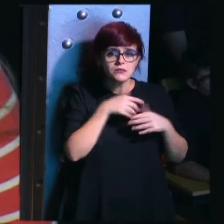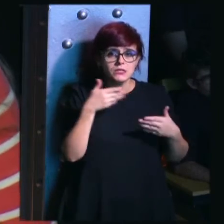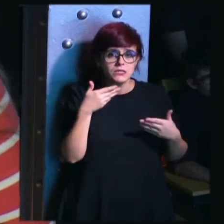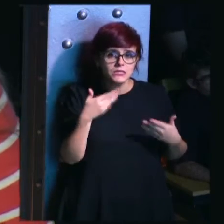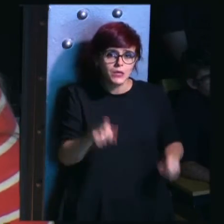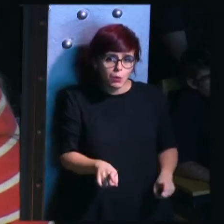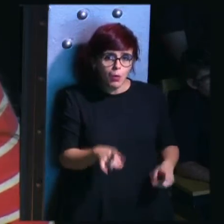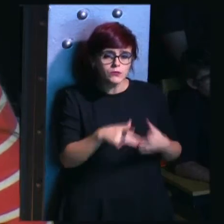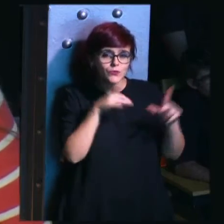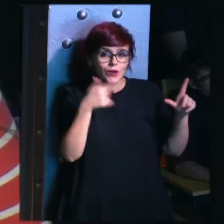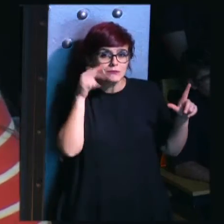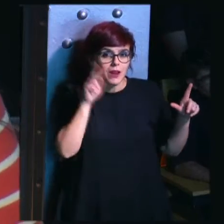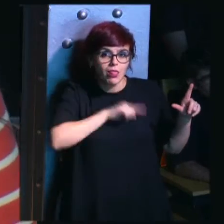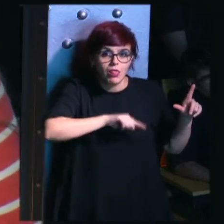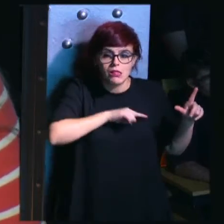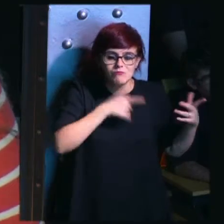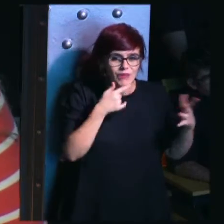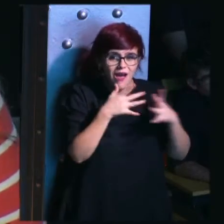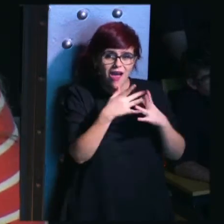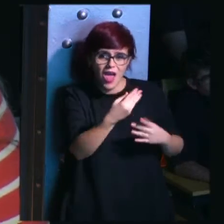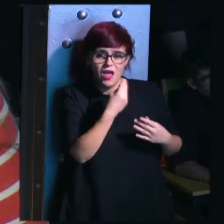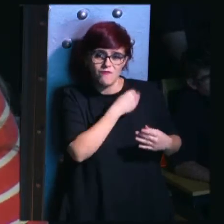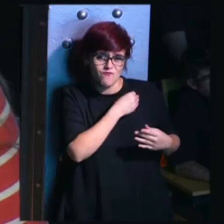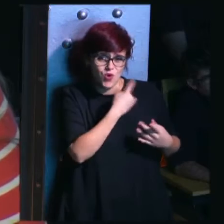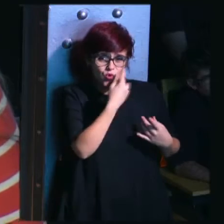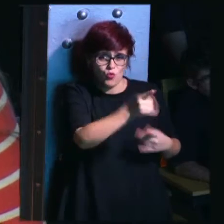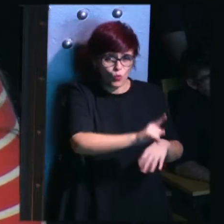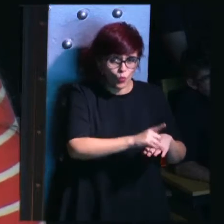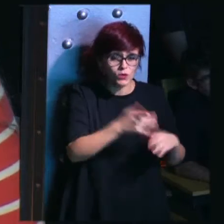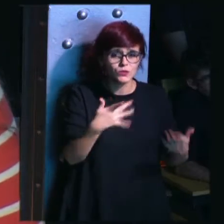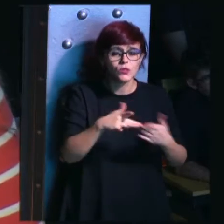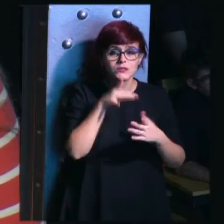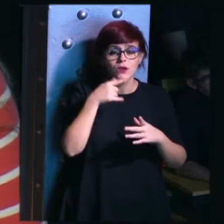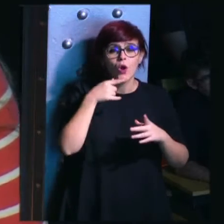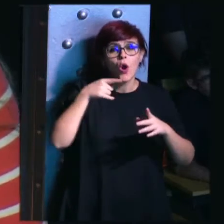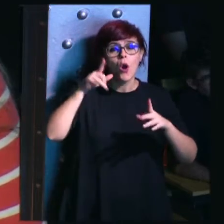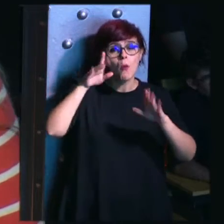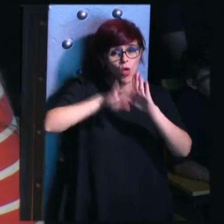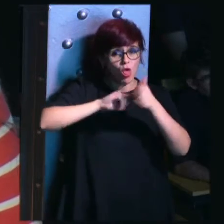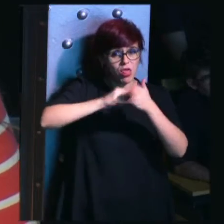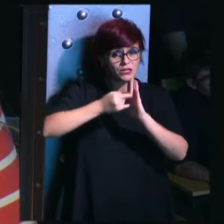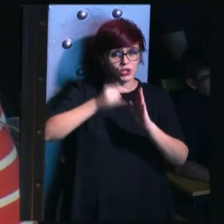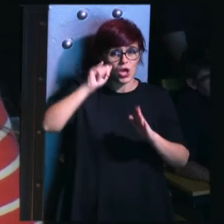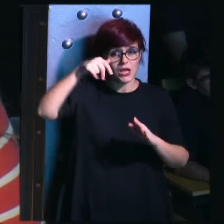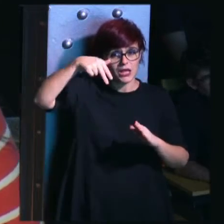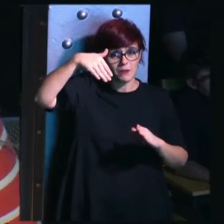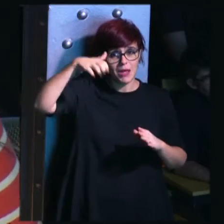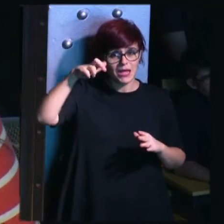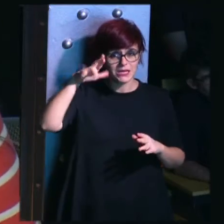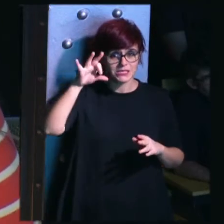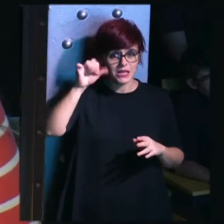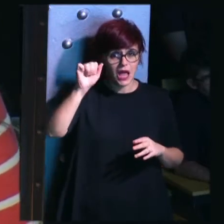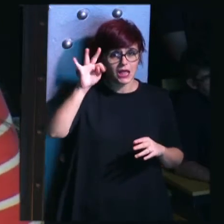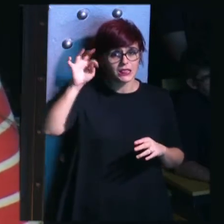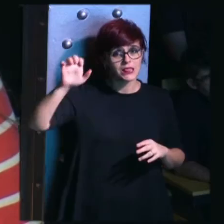lo que podría experimentar. En el proyecto Inmersarte, el proyecto que yo dirijo con los alumnos de UTAD, lo que estamos haciendo es vamos a recrearnos